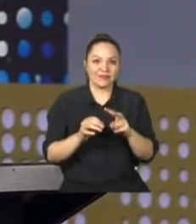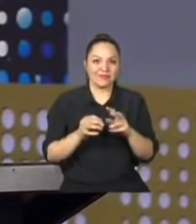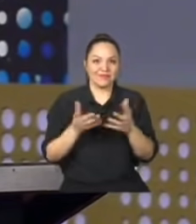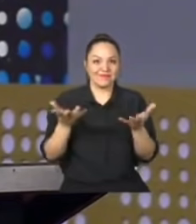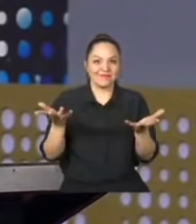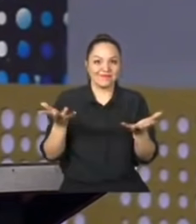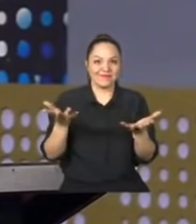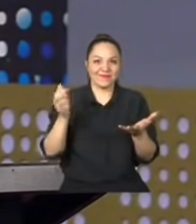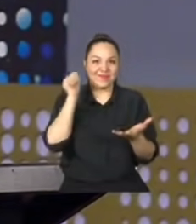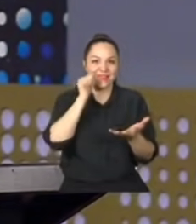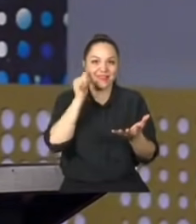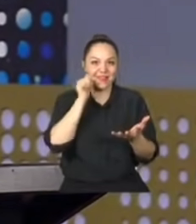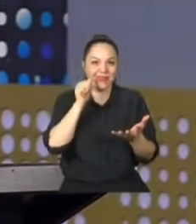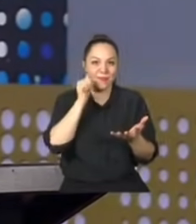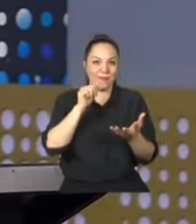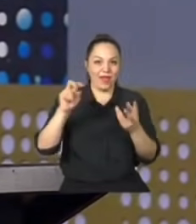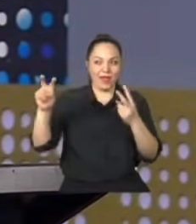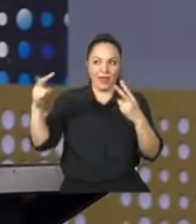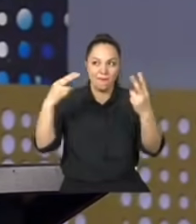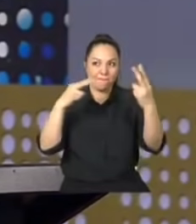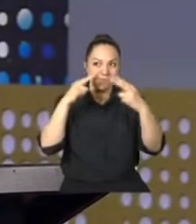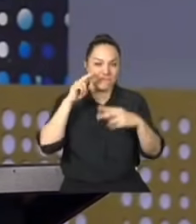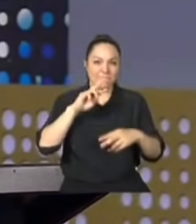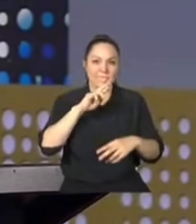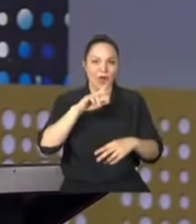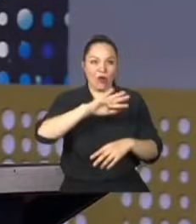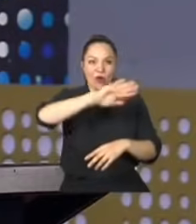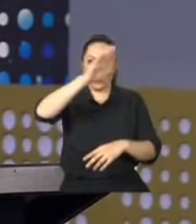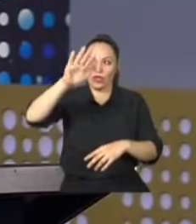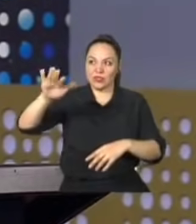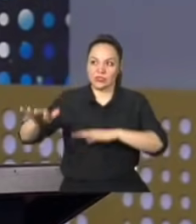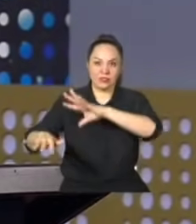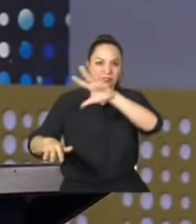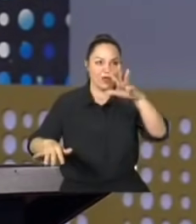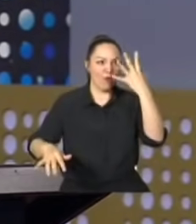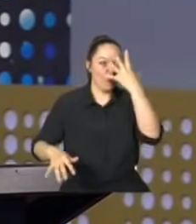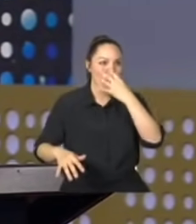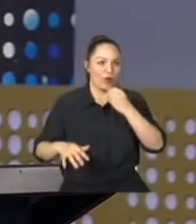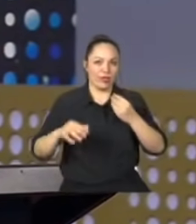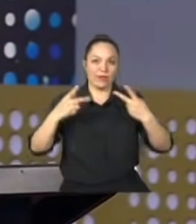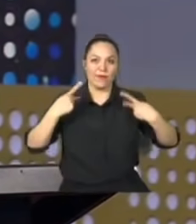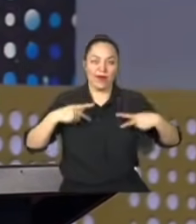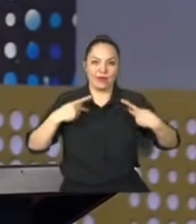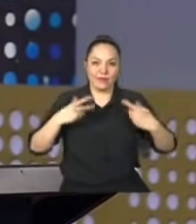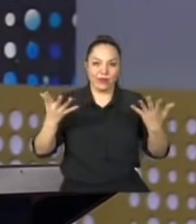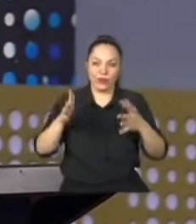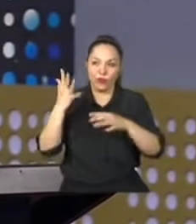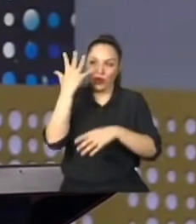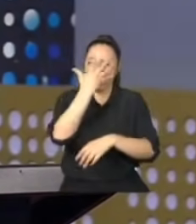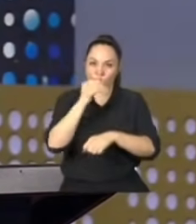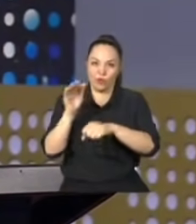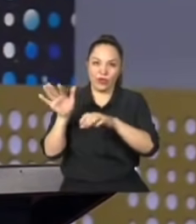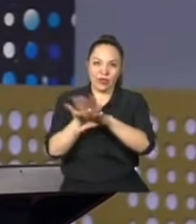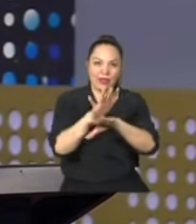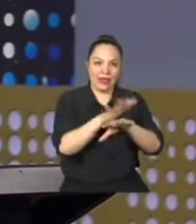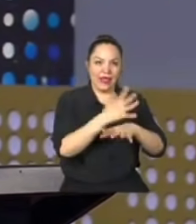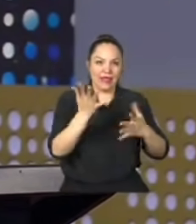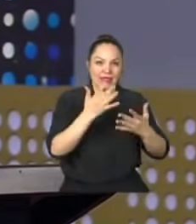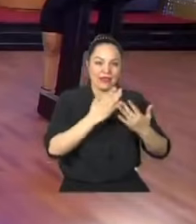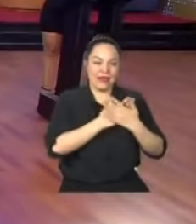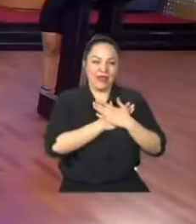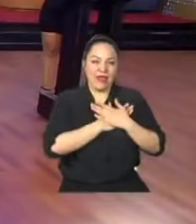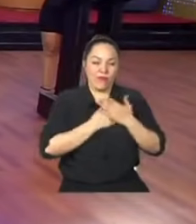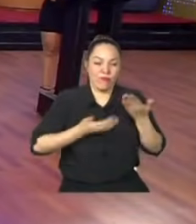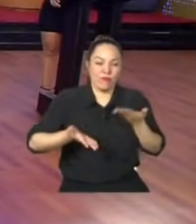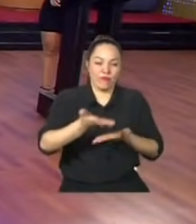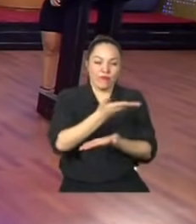¿Mejores vistas para la gente? ¿Ya no tanto lío? ¿Voy a crear más amor entre nosotros? Tiempo,